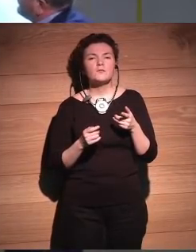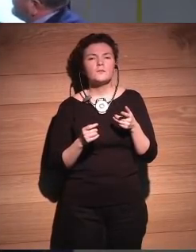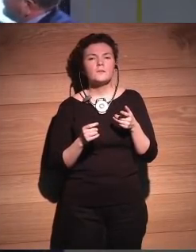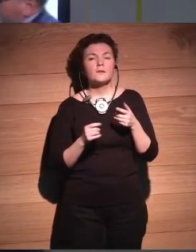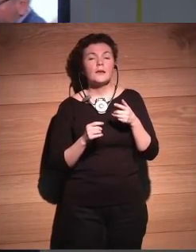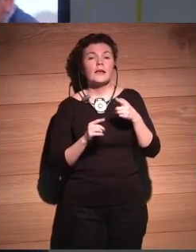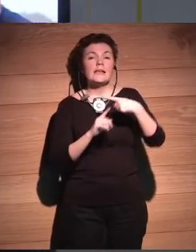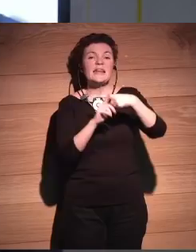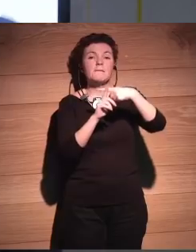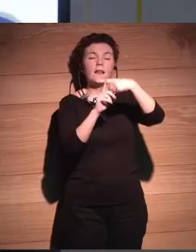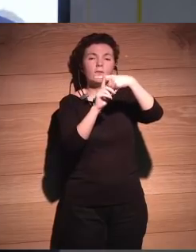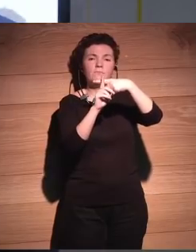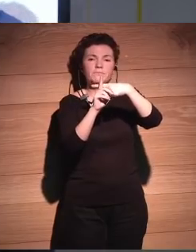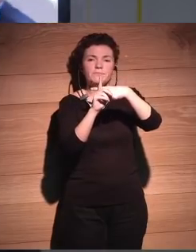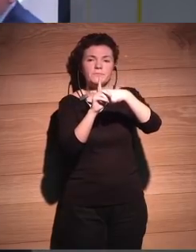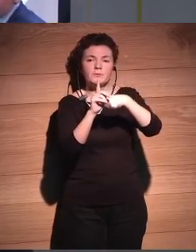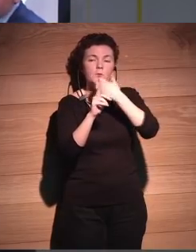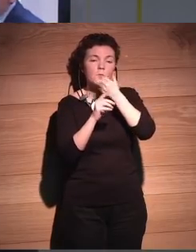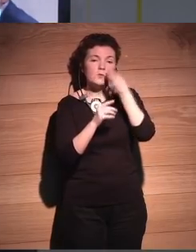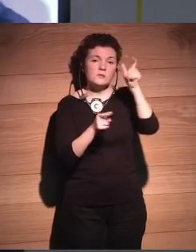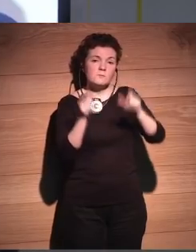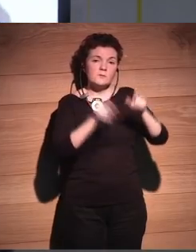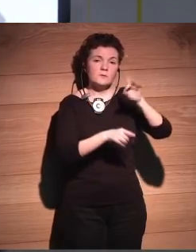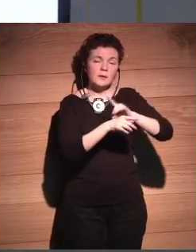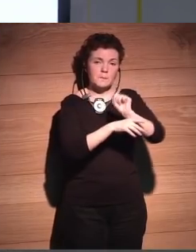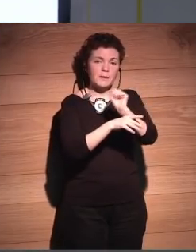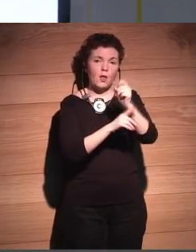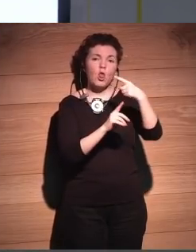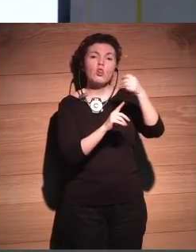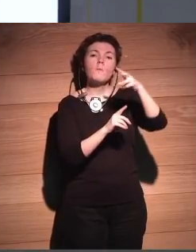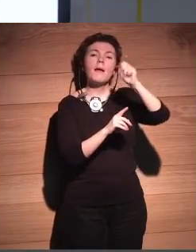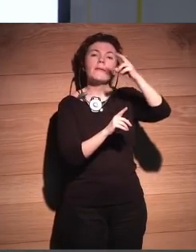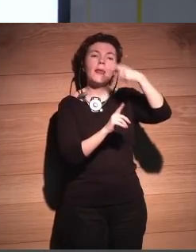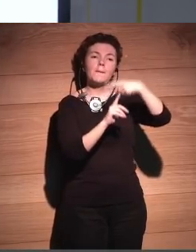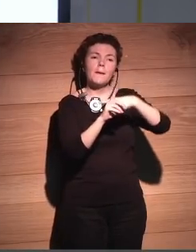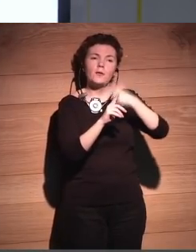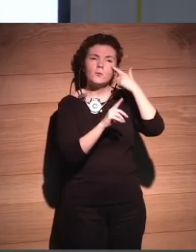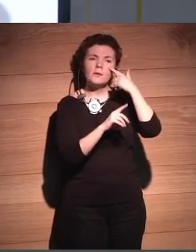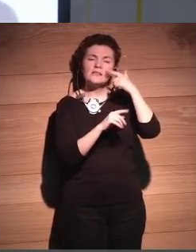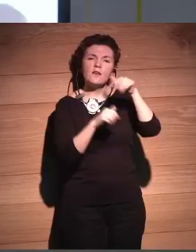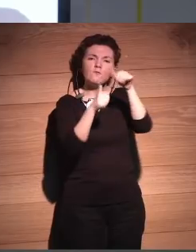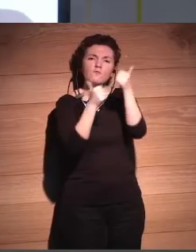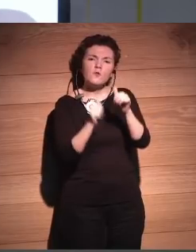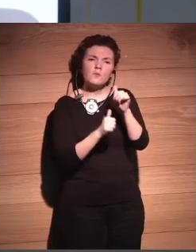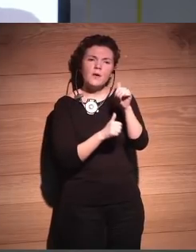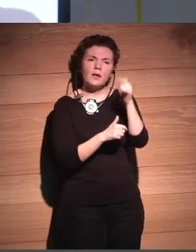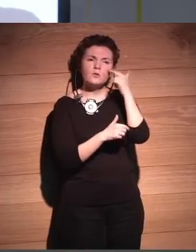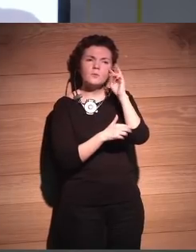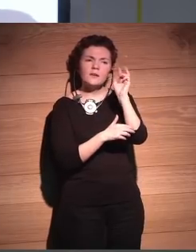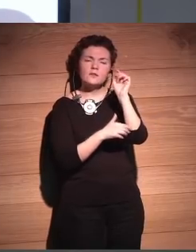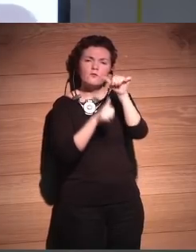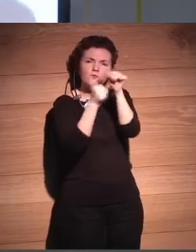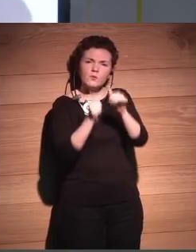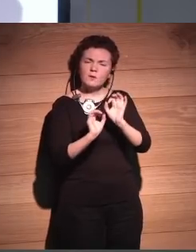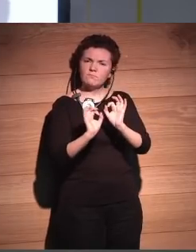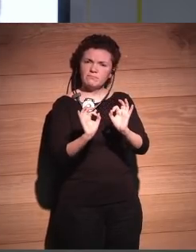baja a determinados niveles y es lo que tienen, por ejemplo, muchos pacientes del Parkinson. Aquí vemos cómo cambia la postura. Lo vemos de una forma